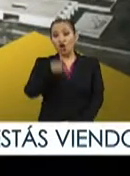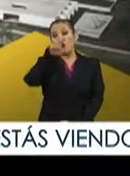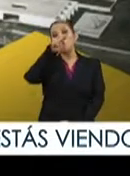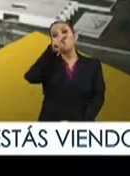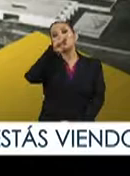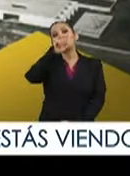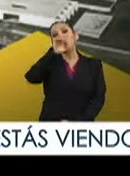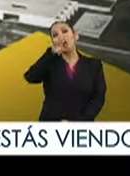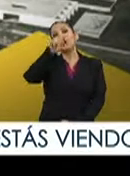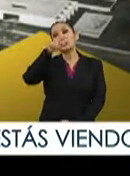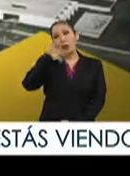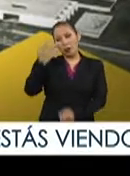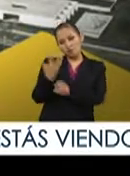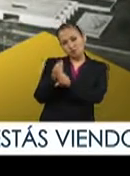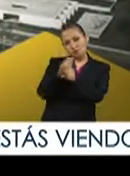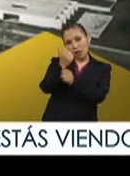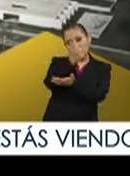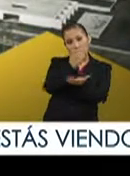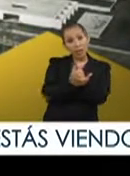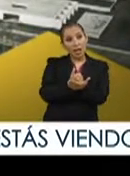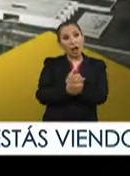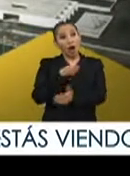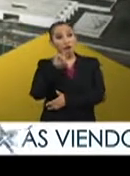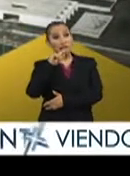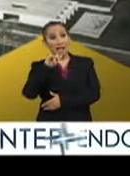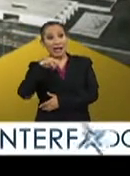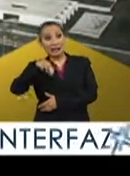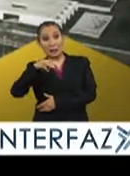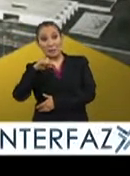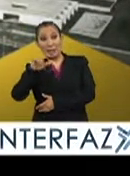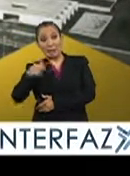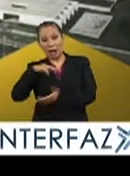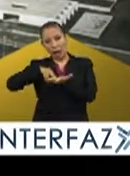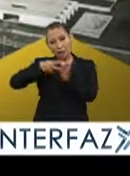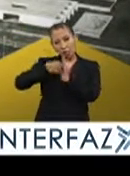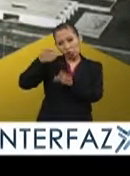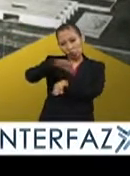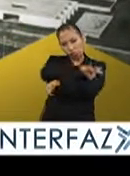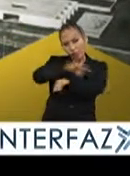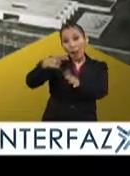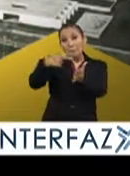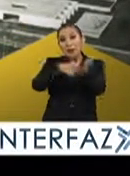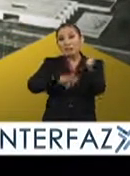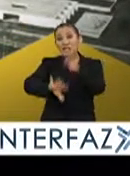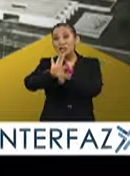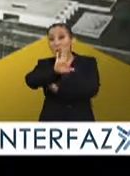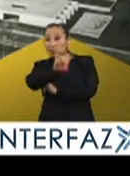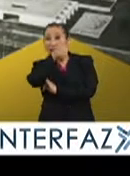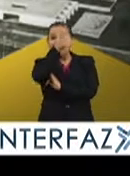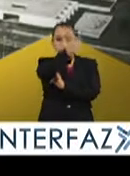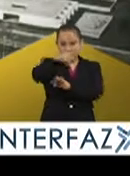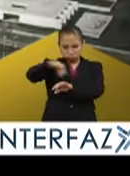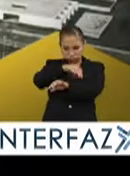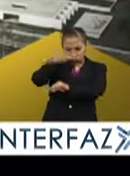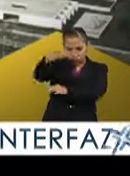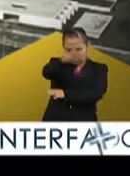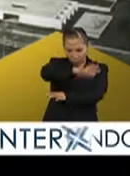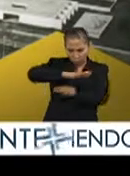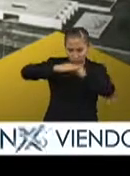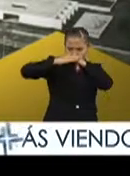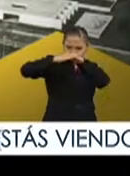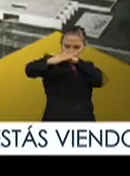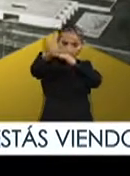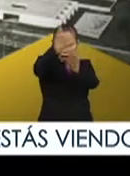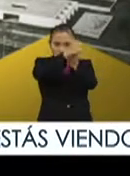Lucio Costa, urbanista, y Oscar Niemeyer, arquitecto, diseñaron en 1956 sobre un